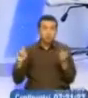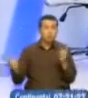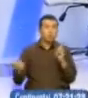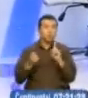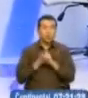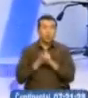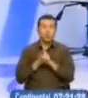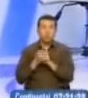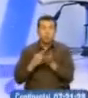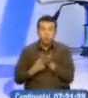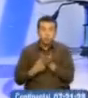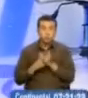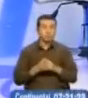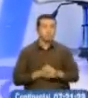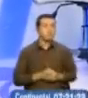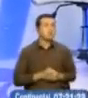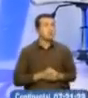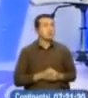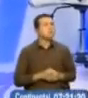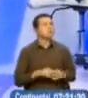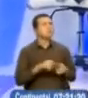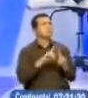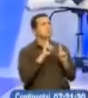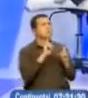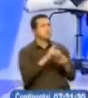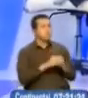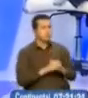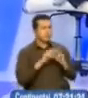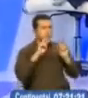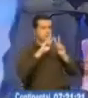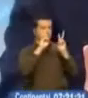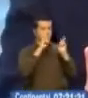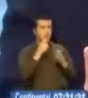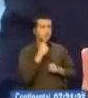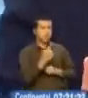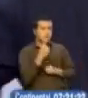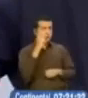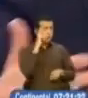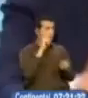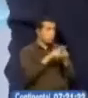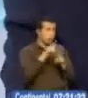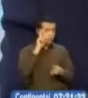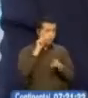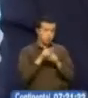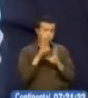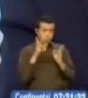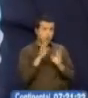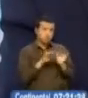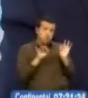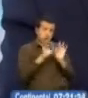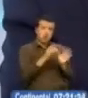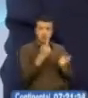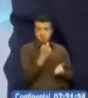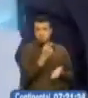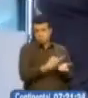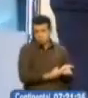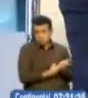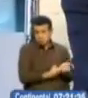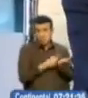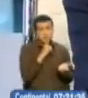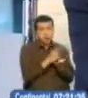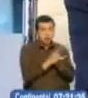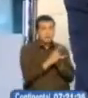base moral. ¿Y qué rol entonces? A ver, si el tema es, existen los disensos y la confrontación es necesaria, el tema es